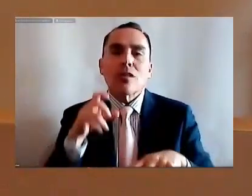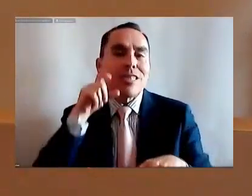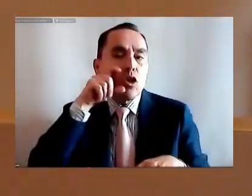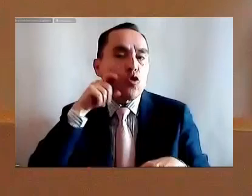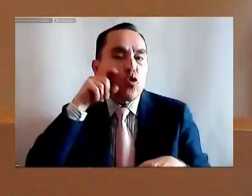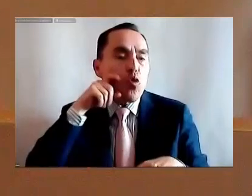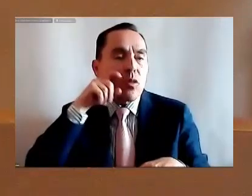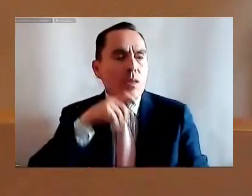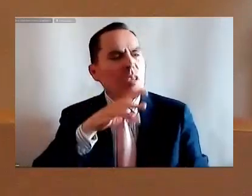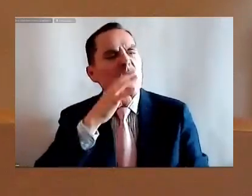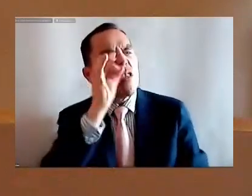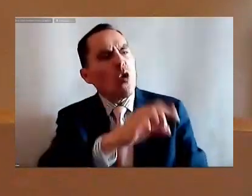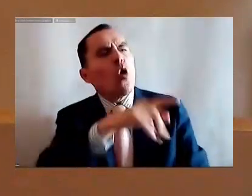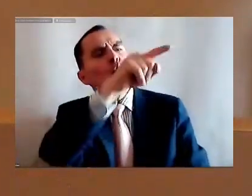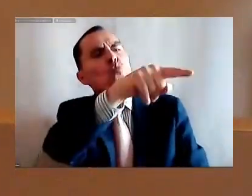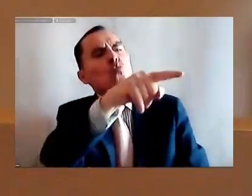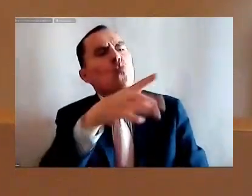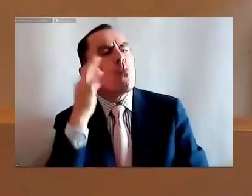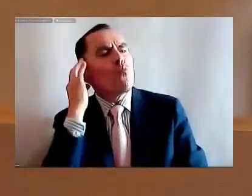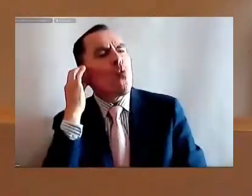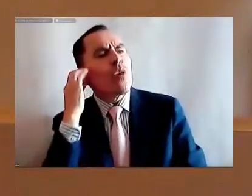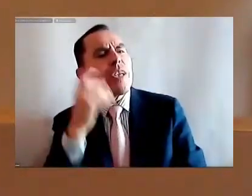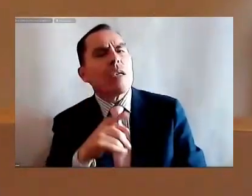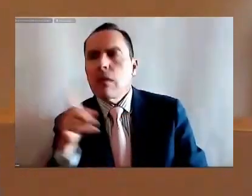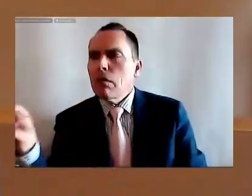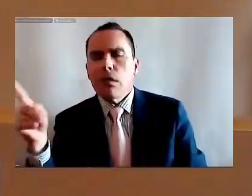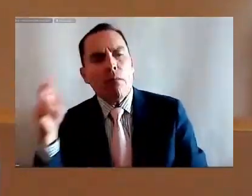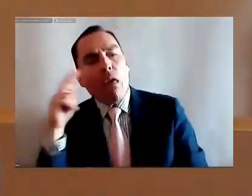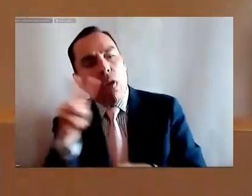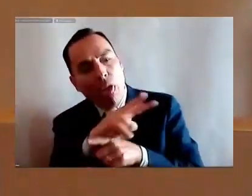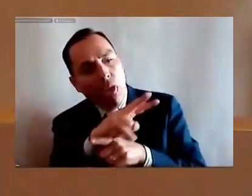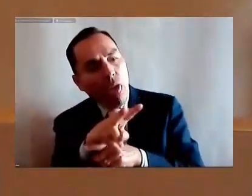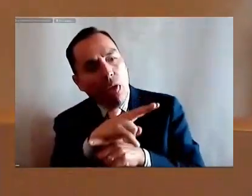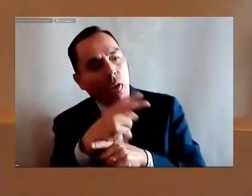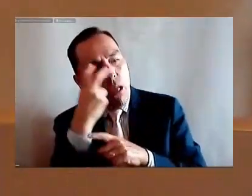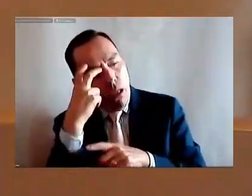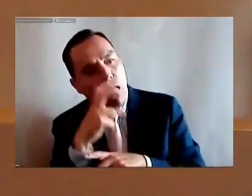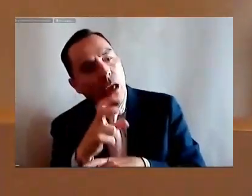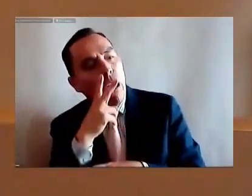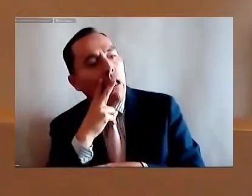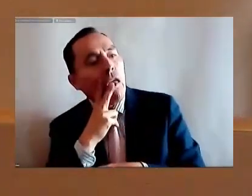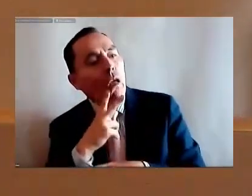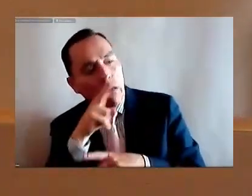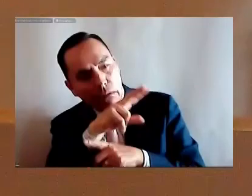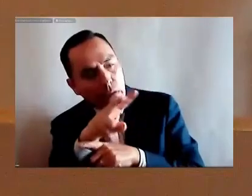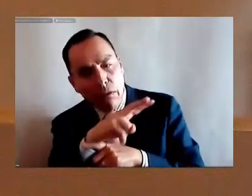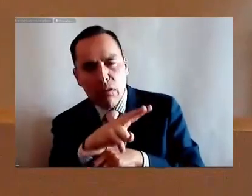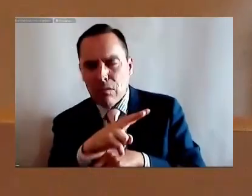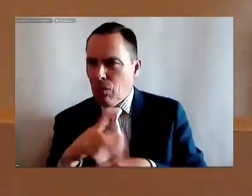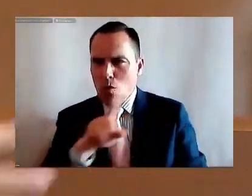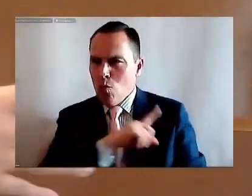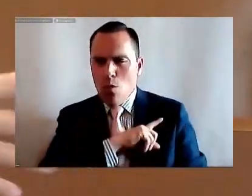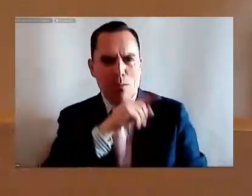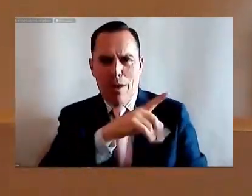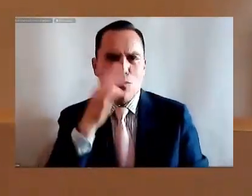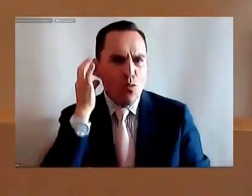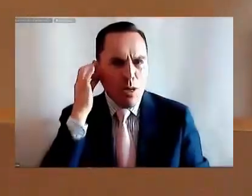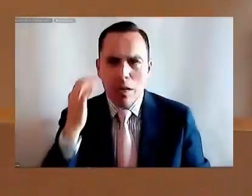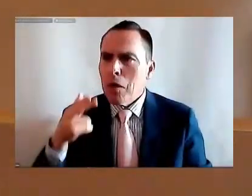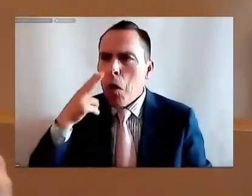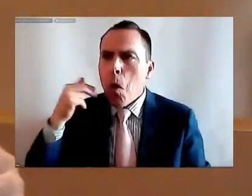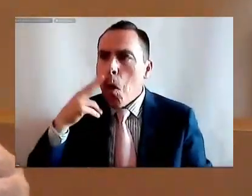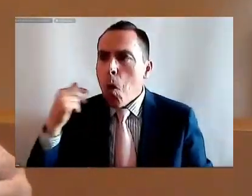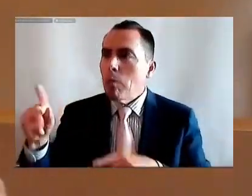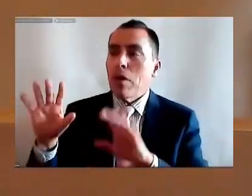que todos los hombres se van a distraer. Siempre la mujer es culpable, el hombre es inocente. Todos los hombres, cuando una mujer pase